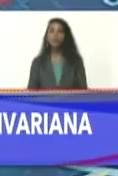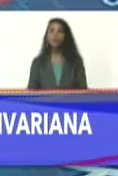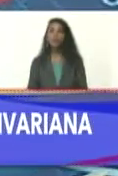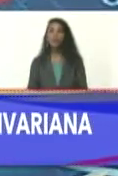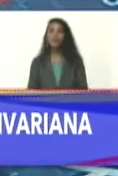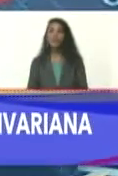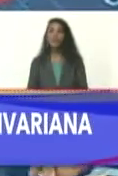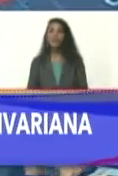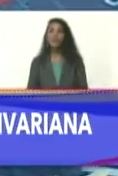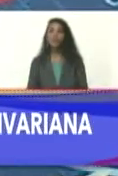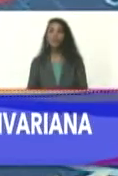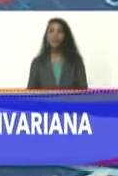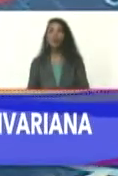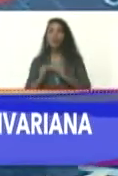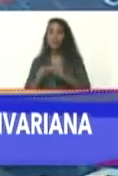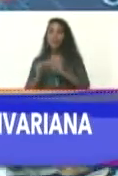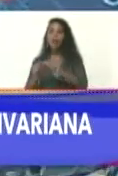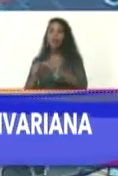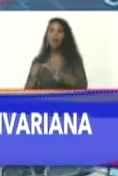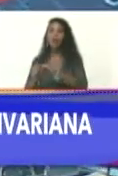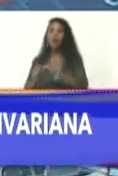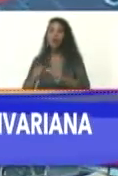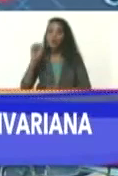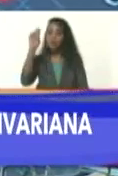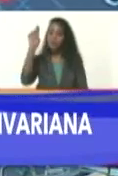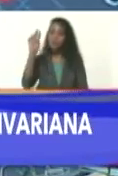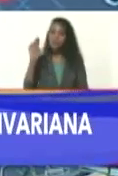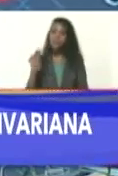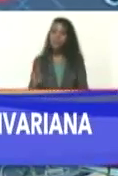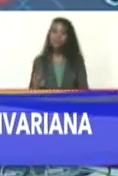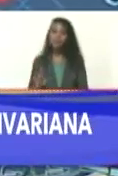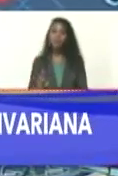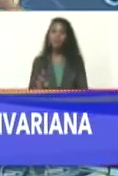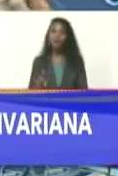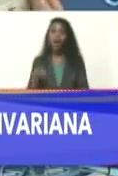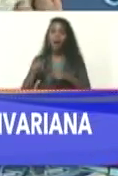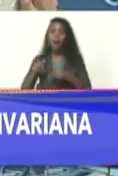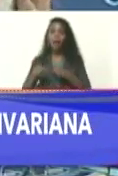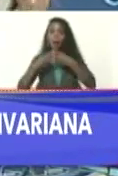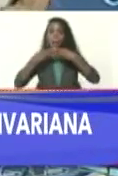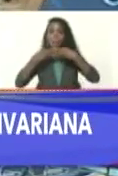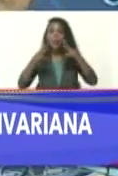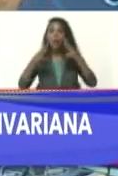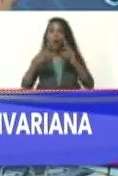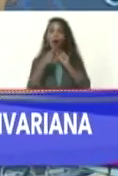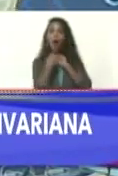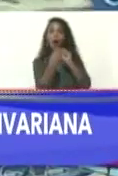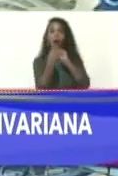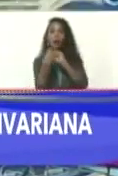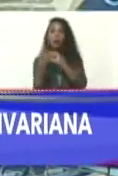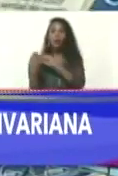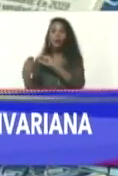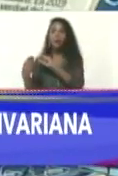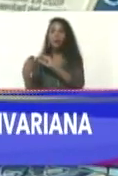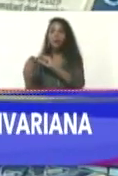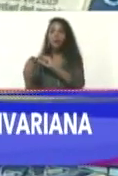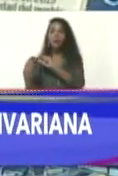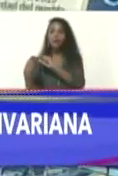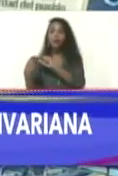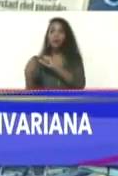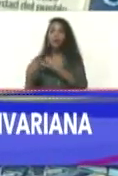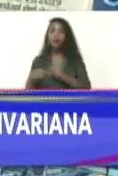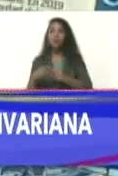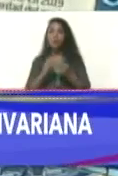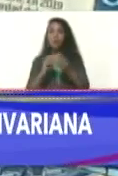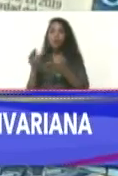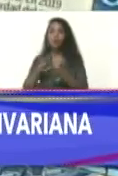Adelante. Sigamos, pues, todos los días. Por aquí me publicó una entrevista muy amena. Recomiendo su